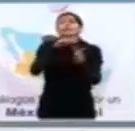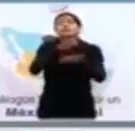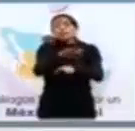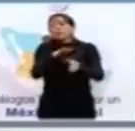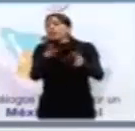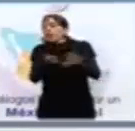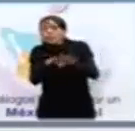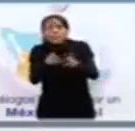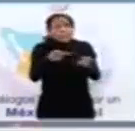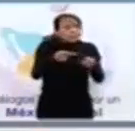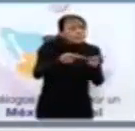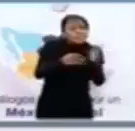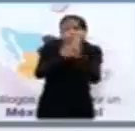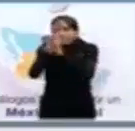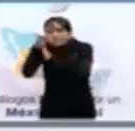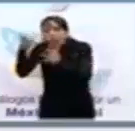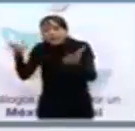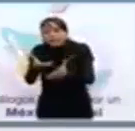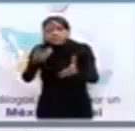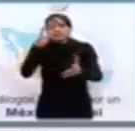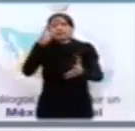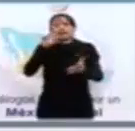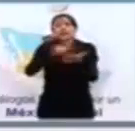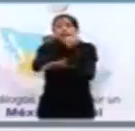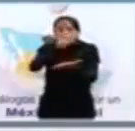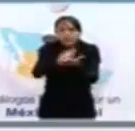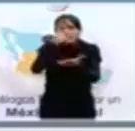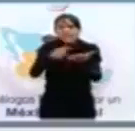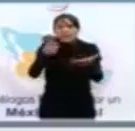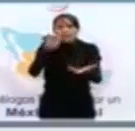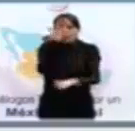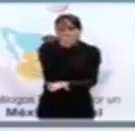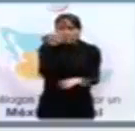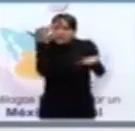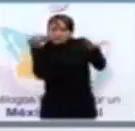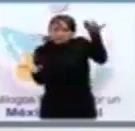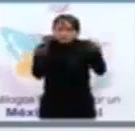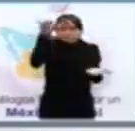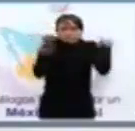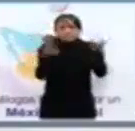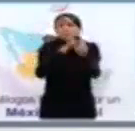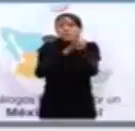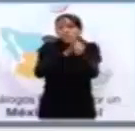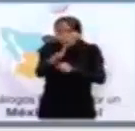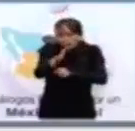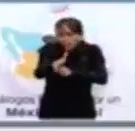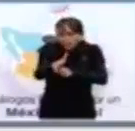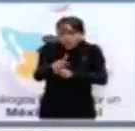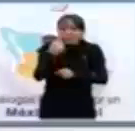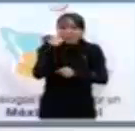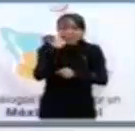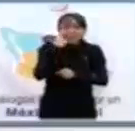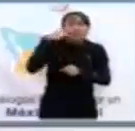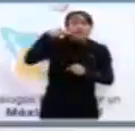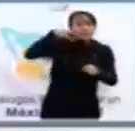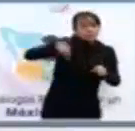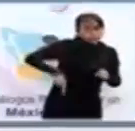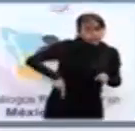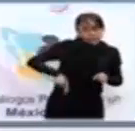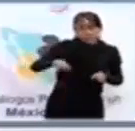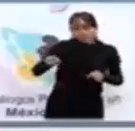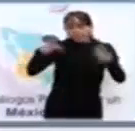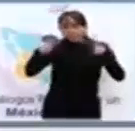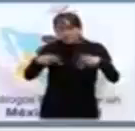Ley de Desarrollo Sustentable, en su Ley de Equilibrio Ecológico, que es la concurrencia entre el Estado y la sociedad